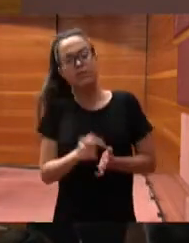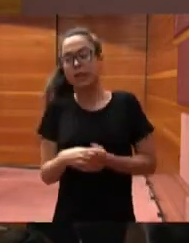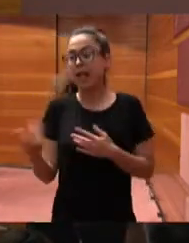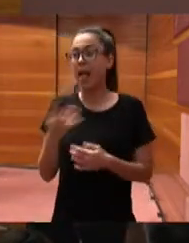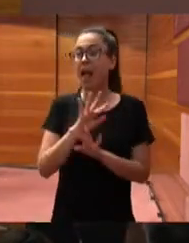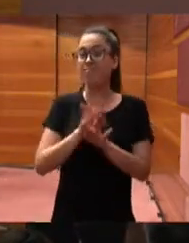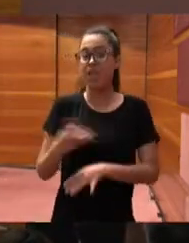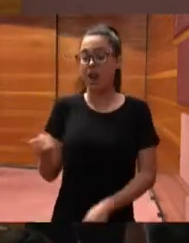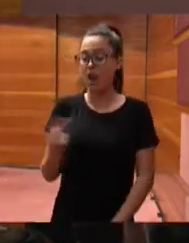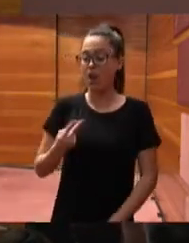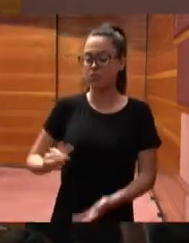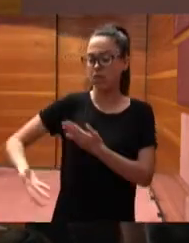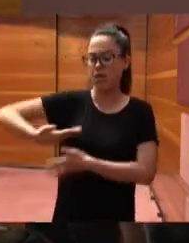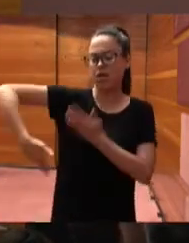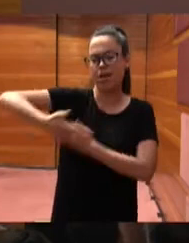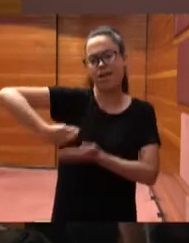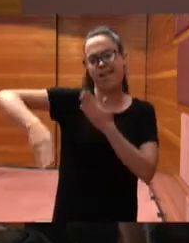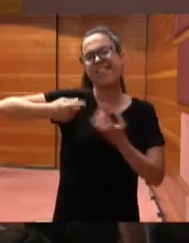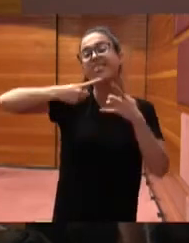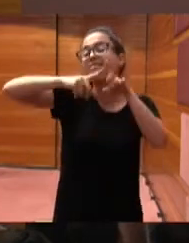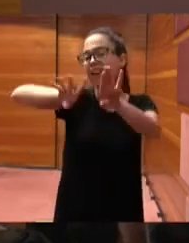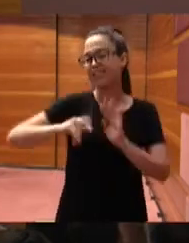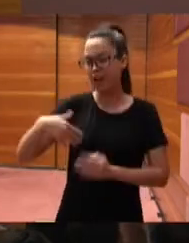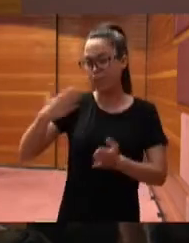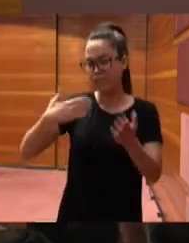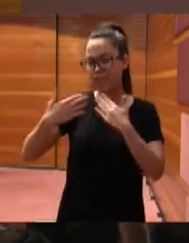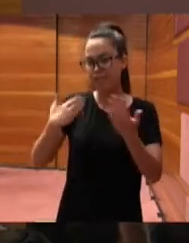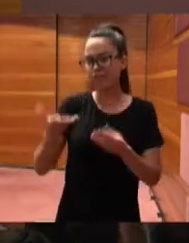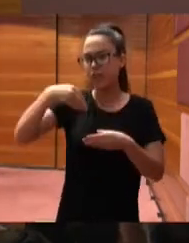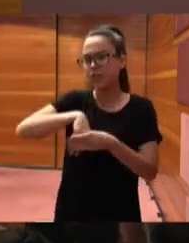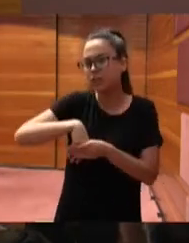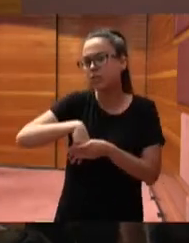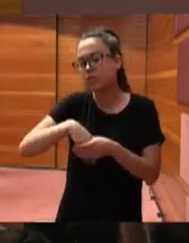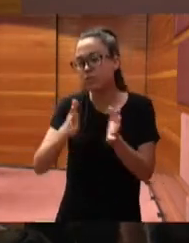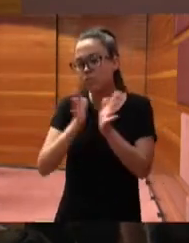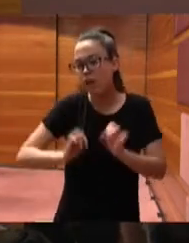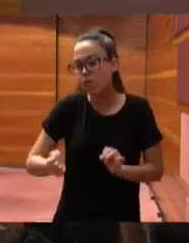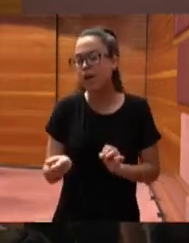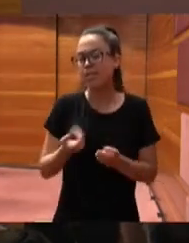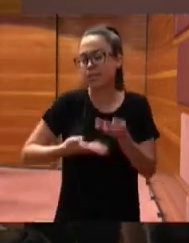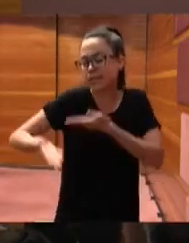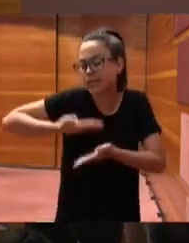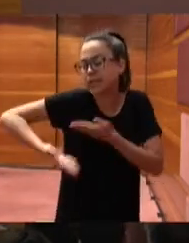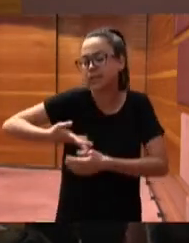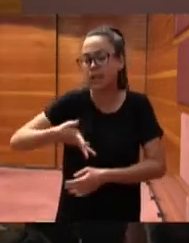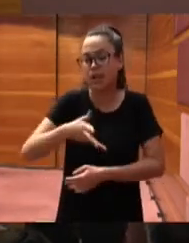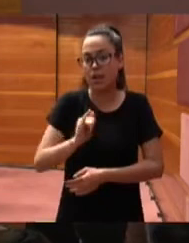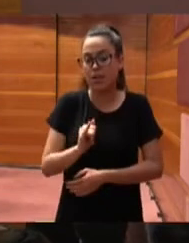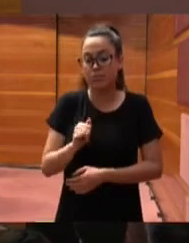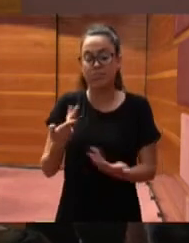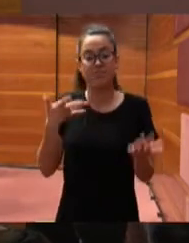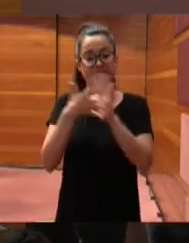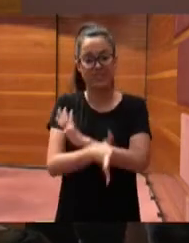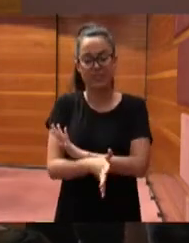ya produciendo otra dinámica muy diferente, que produce más inteligencia colectiva, si se quiere, en la cual ya no